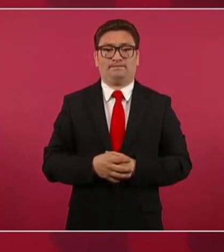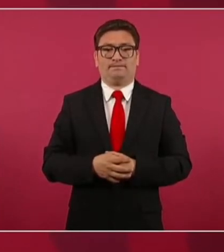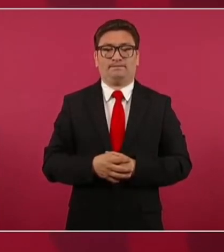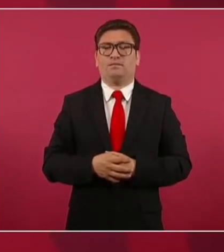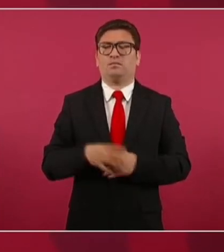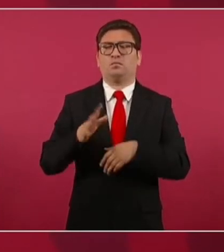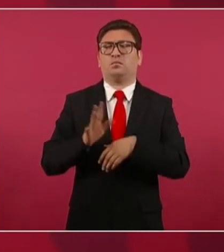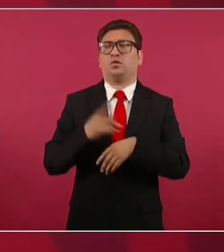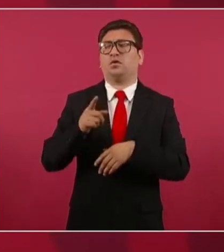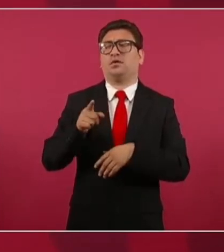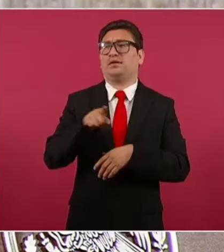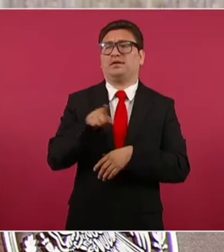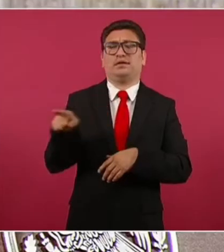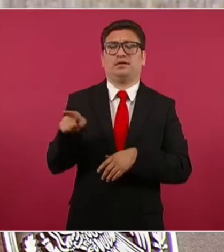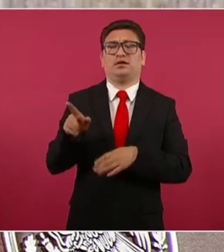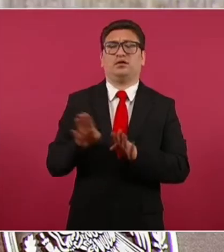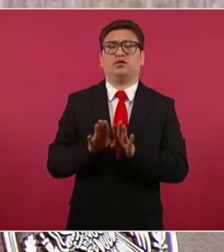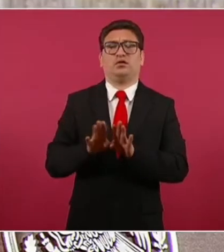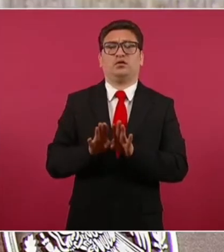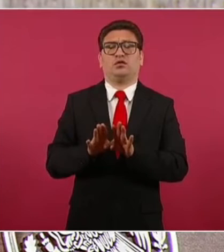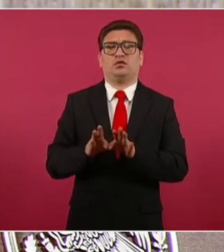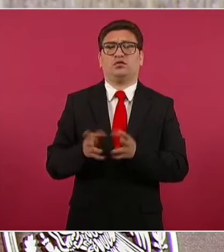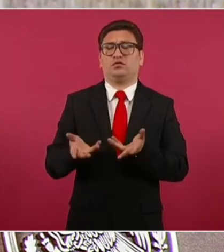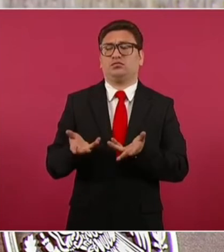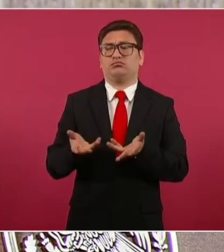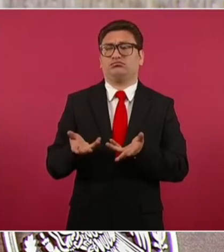pues es una lucha de